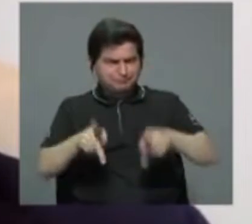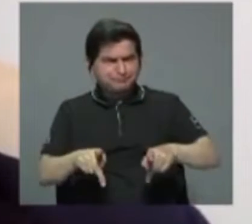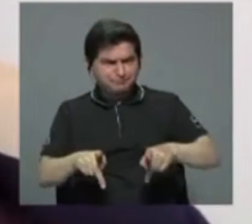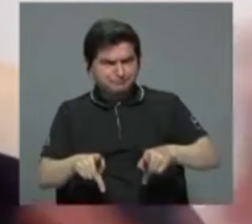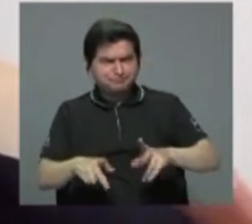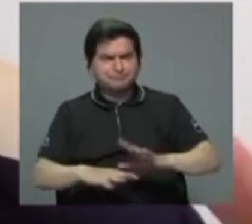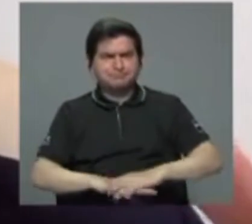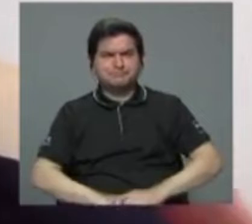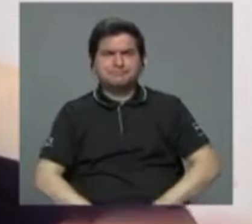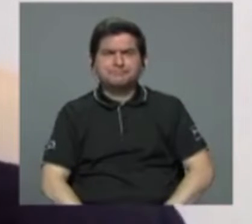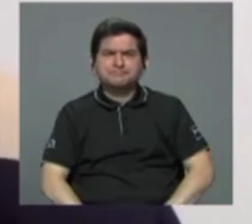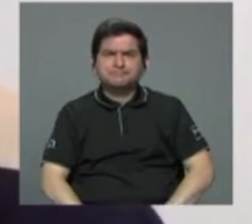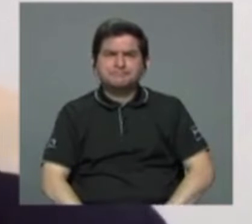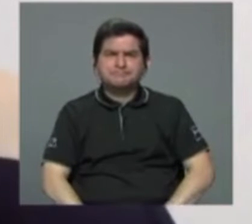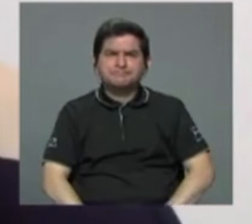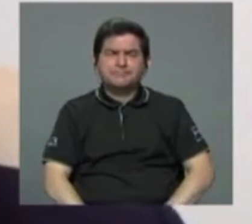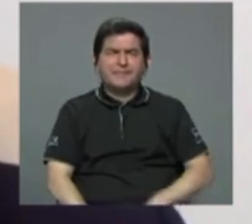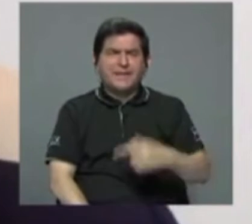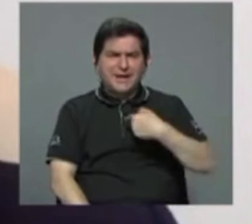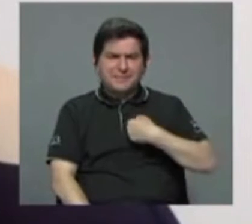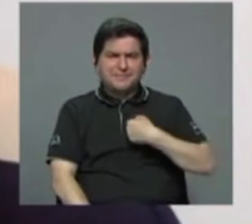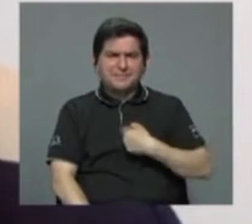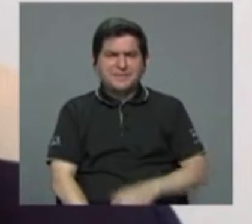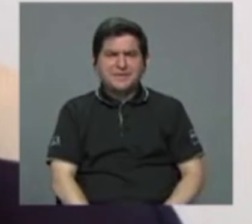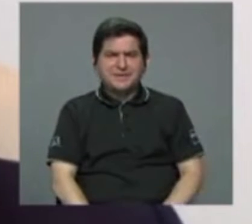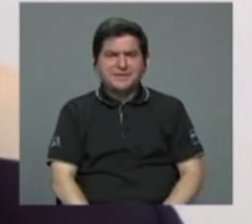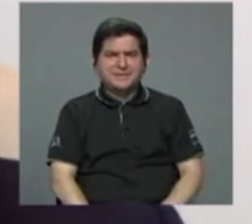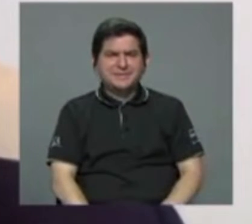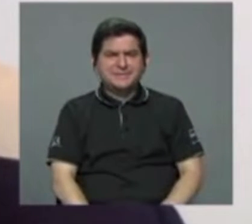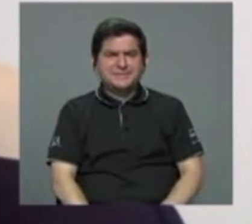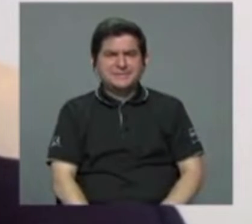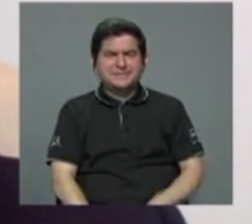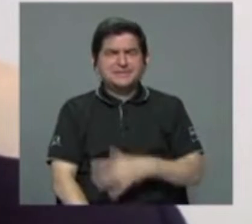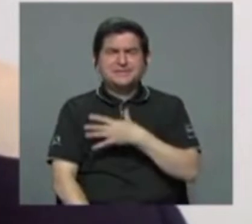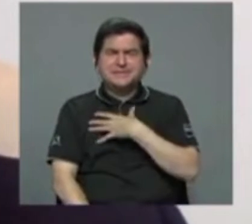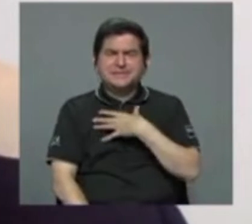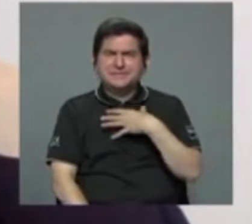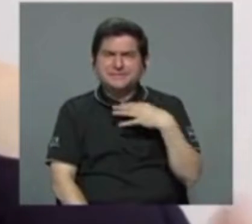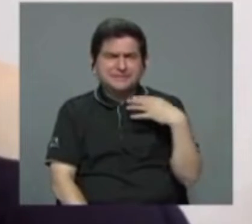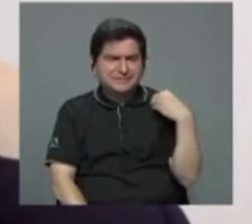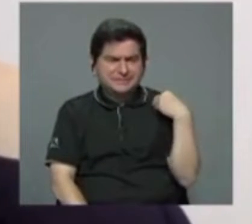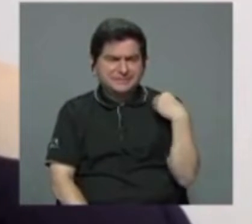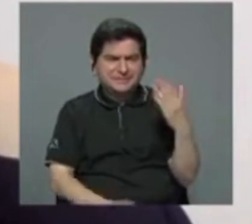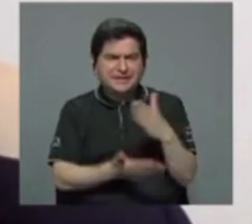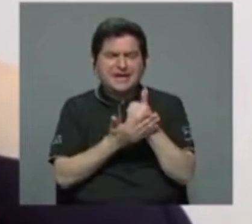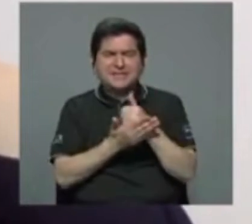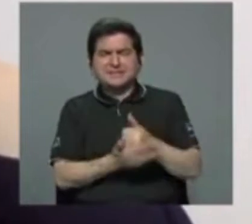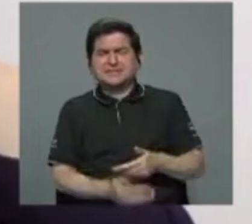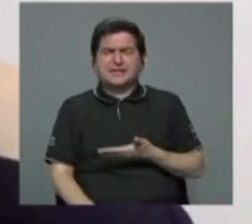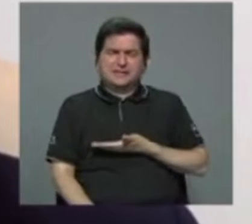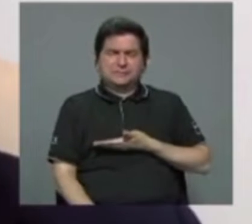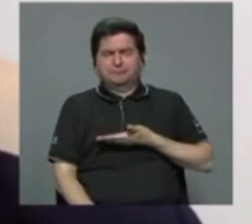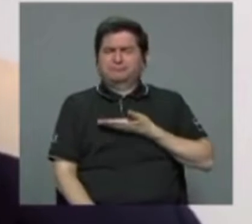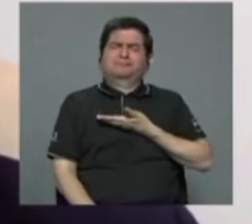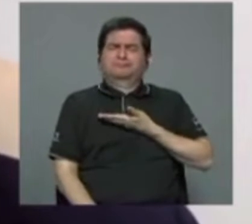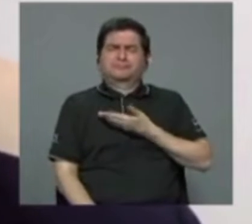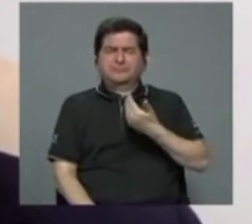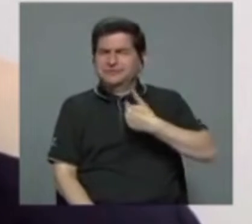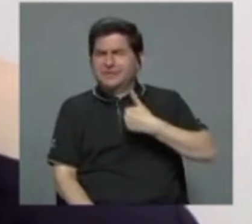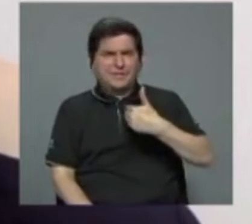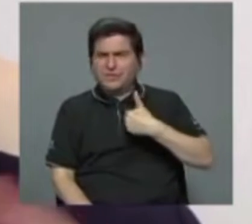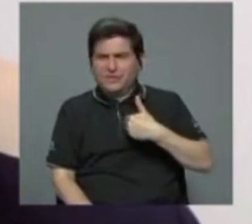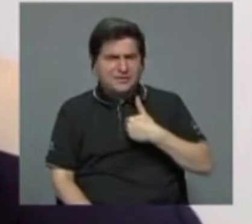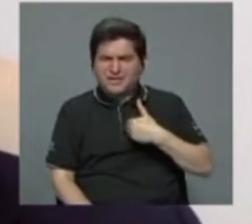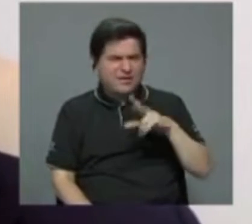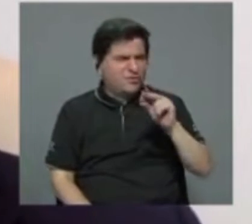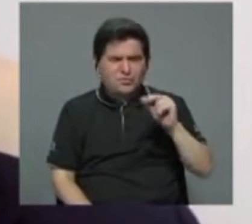que no me gusta venir a hacer alarde de lo que tenemos,